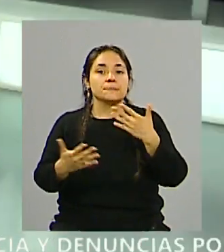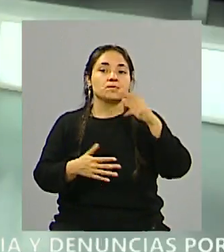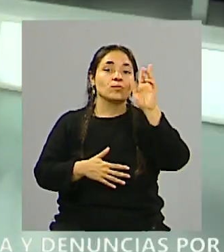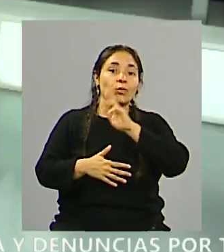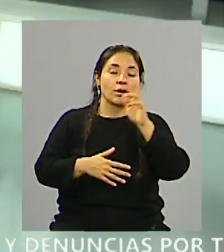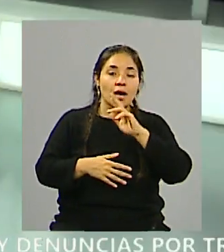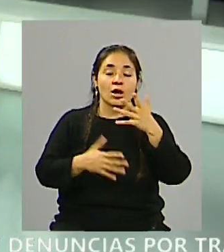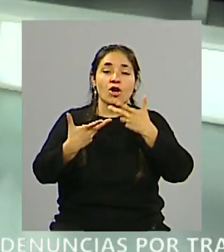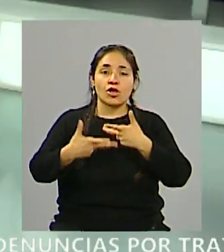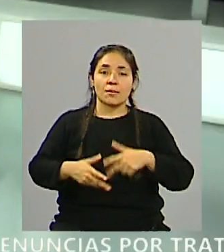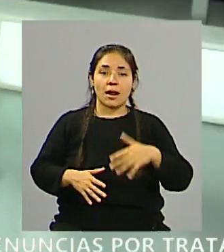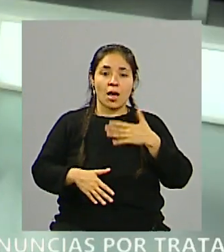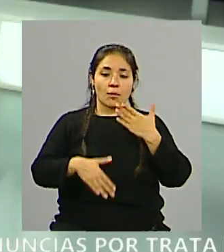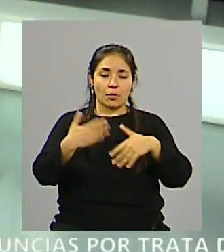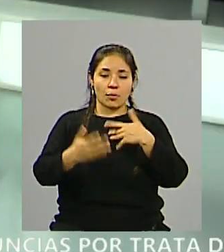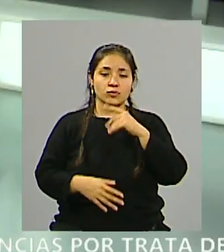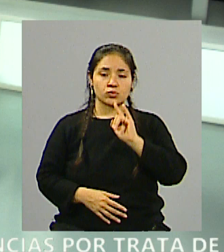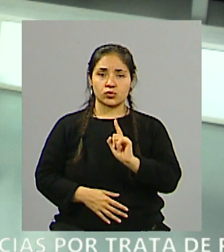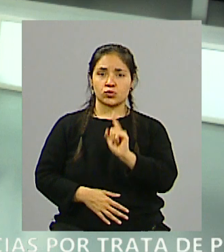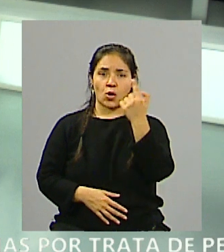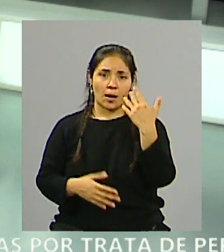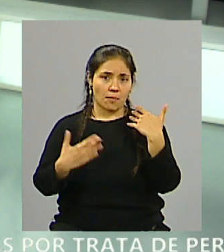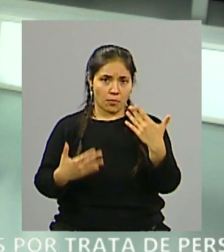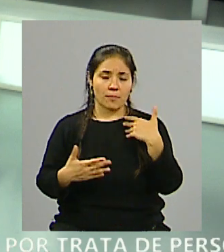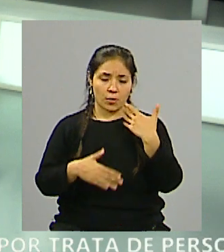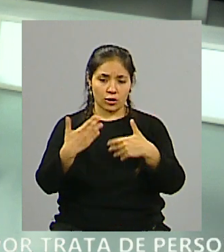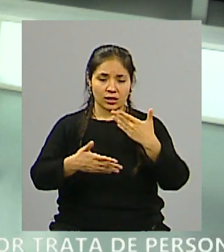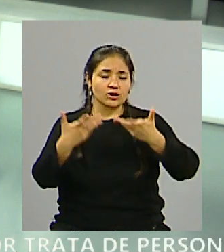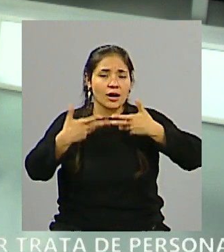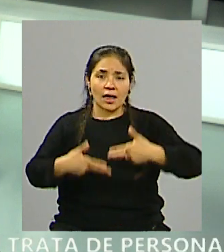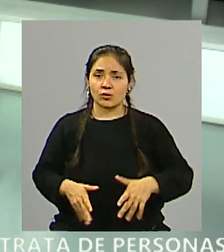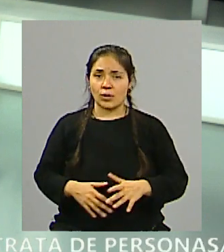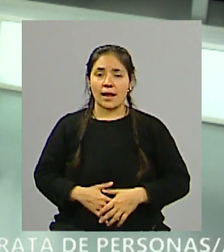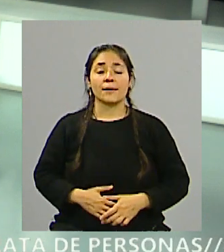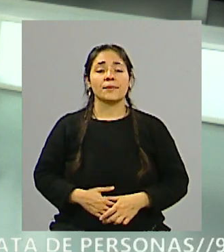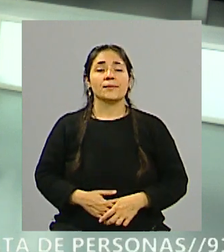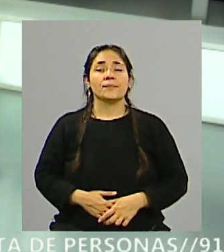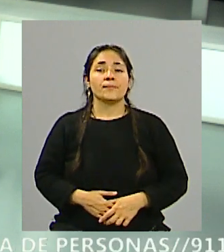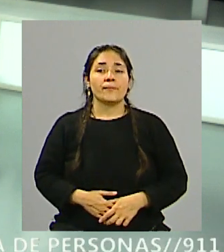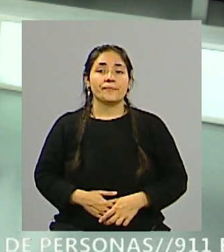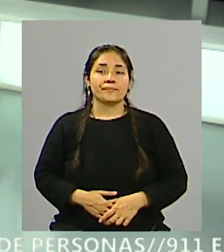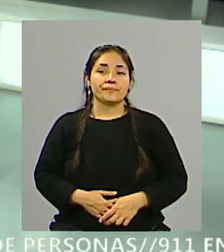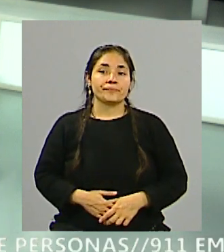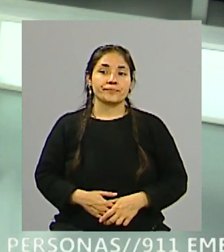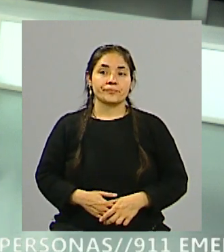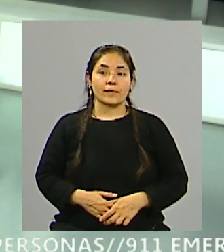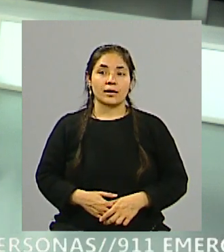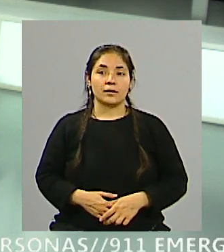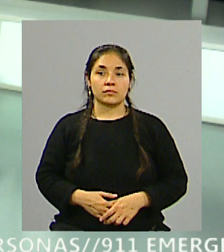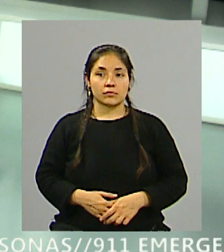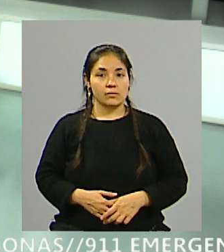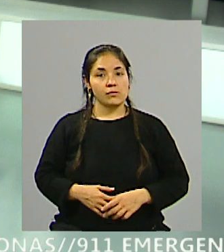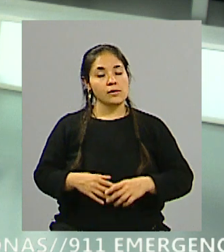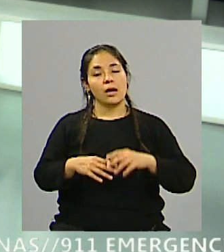pueda transitarlo de manera autónoma y con el proceso natural como podría ser. Entonces esto está en general en